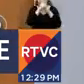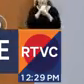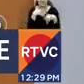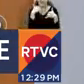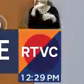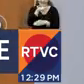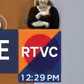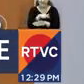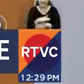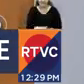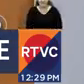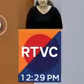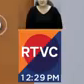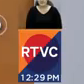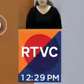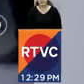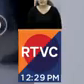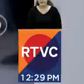tarde.